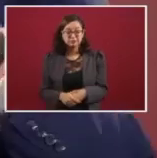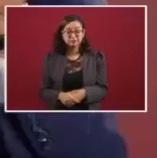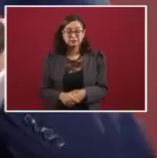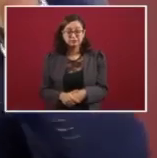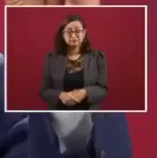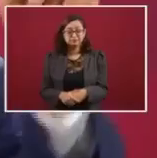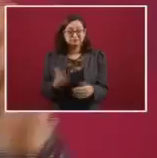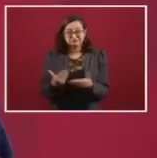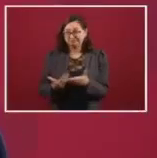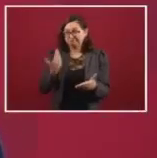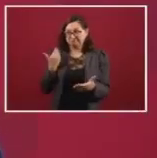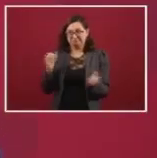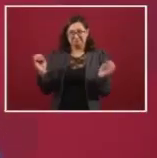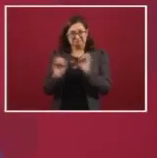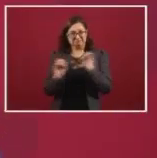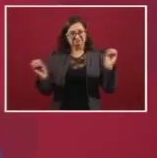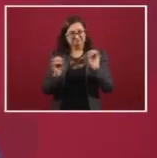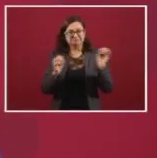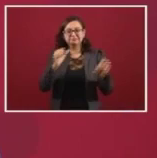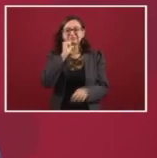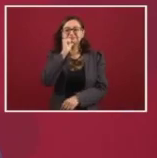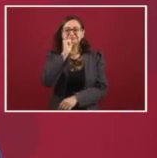Eso no lo recibían.